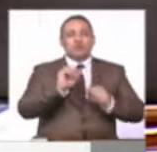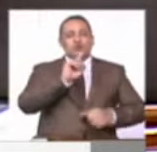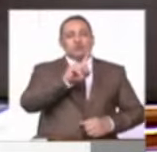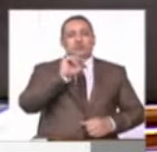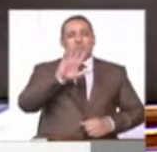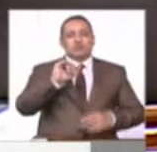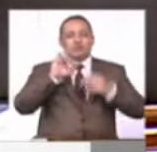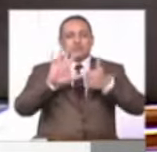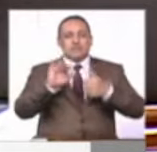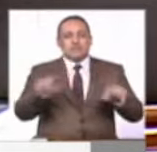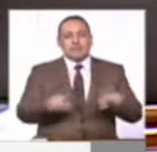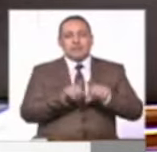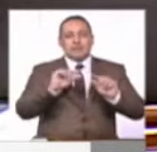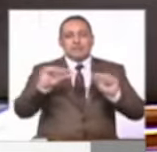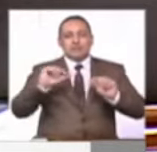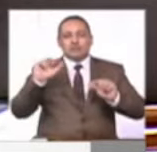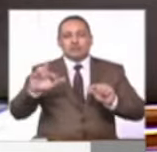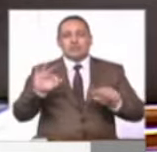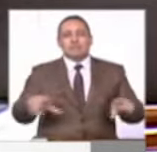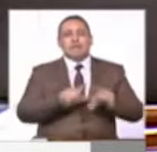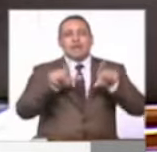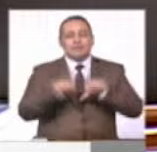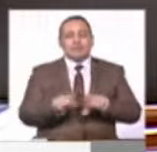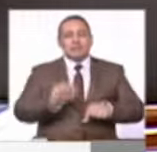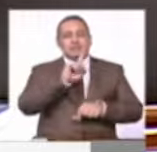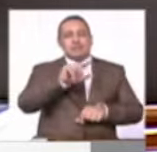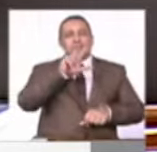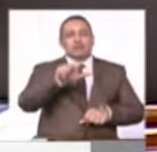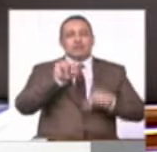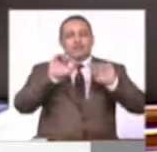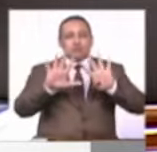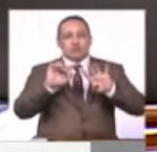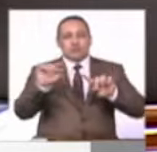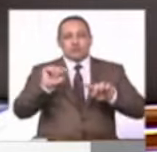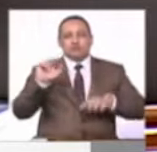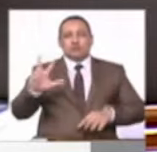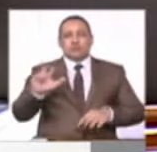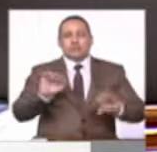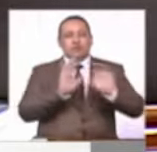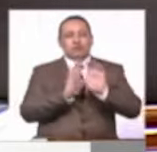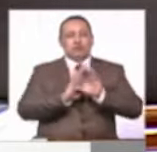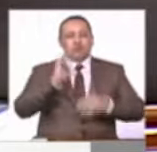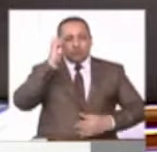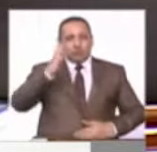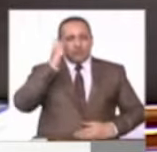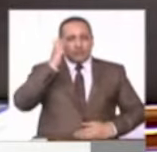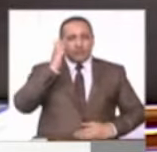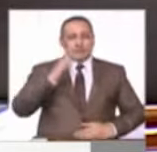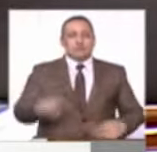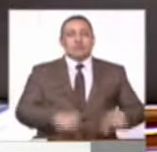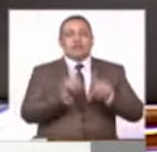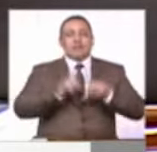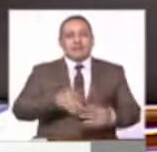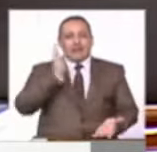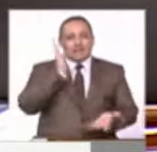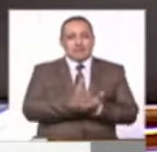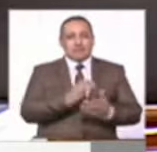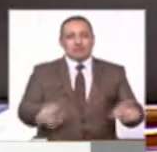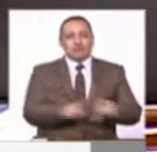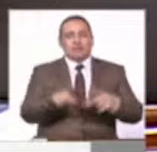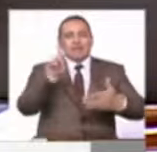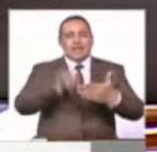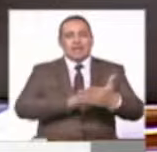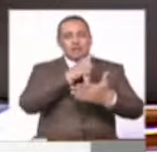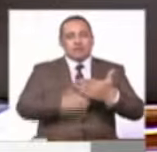156 inciso 3 y 139 inciso 3 de la Constitución sanción la